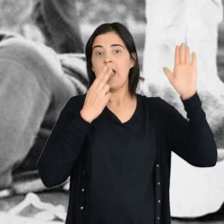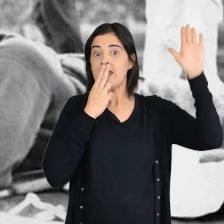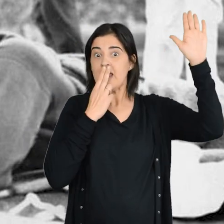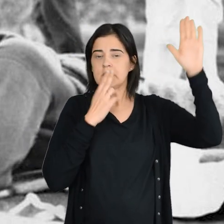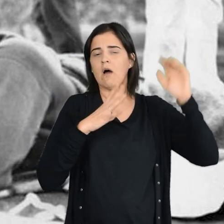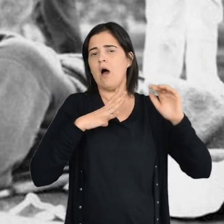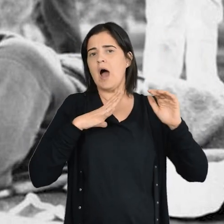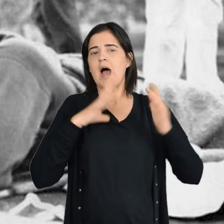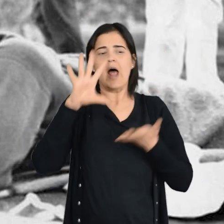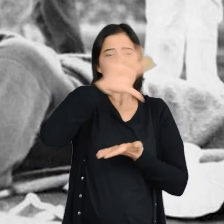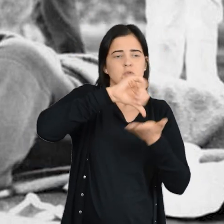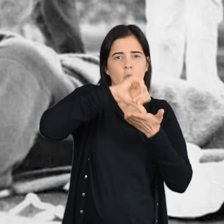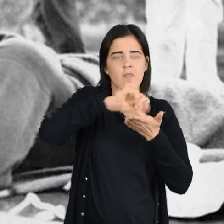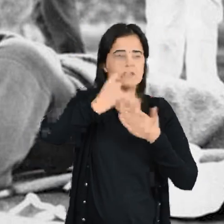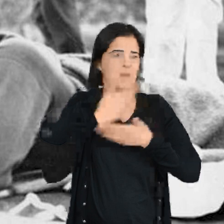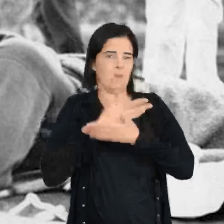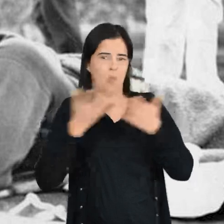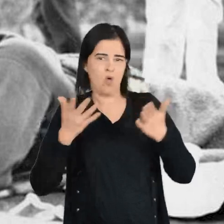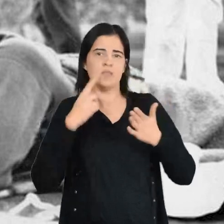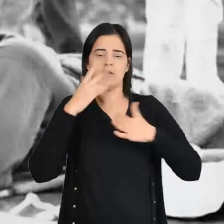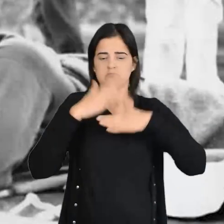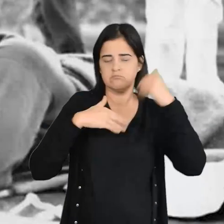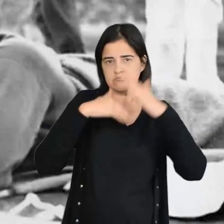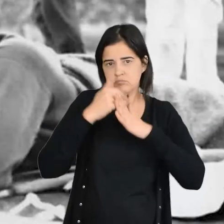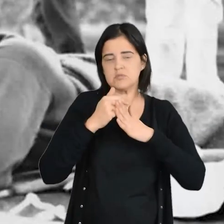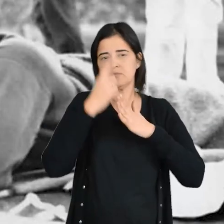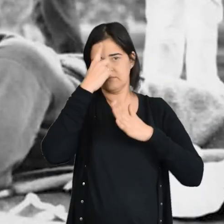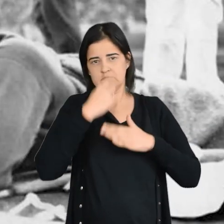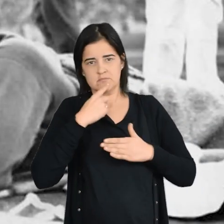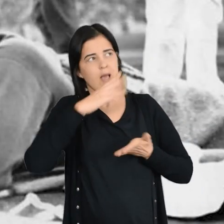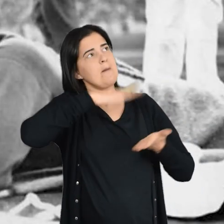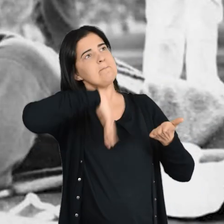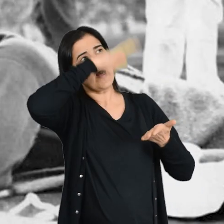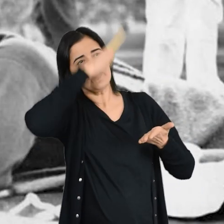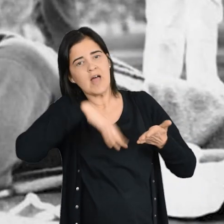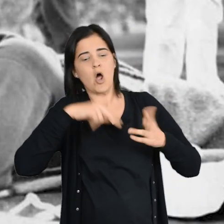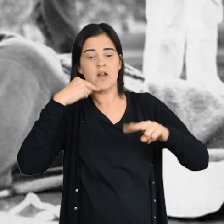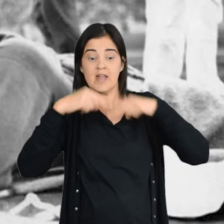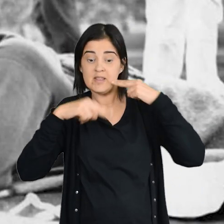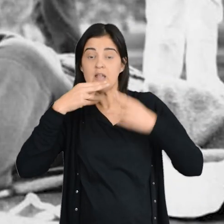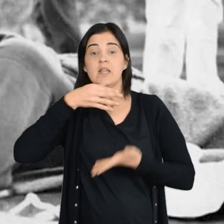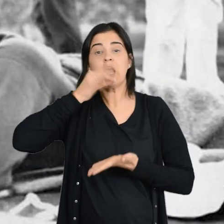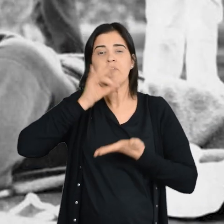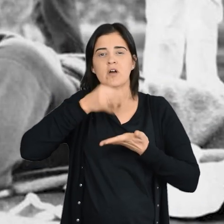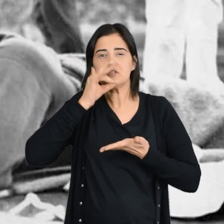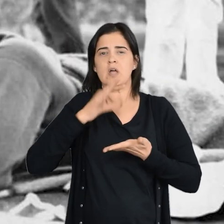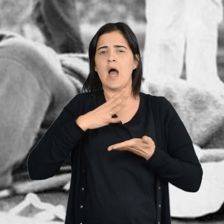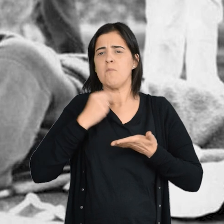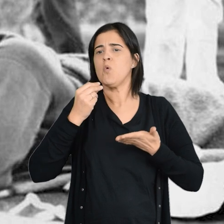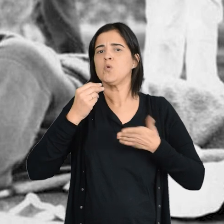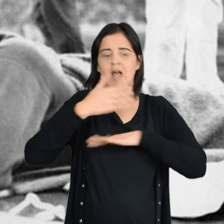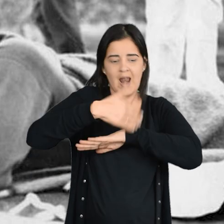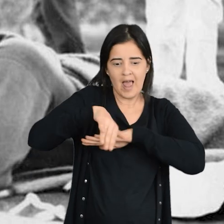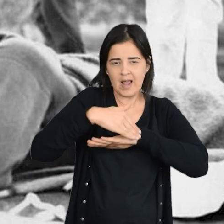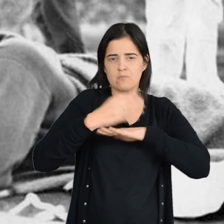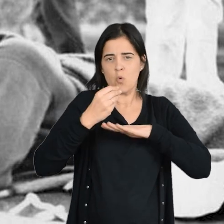toda la ciudad se levantaron monumentos se pintaron fachadas restaurantes y cafeterías llenaron las